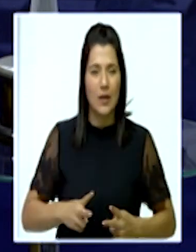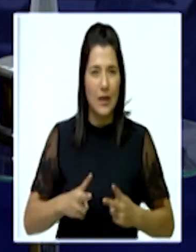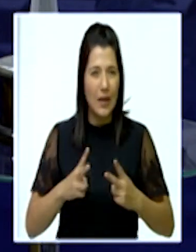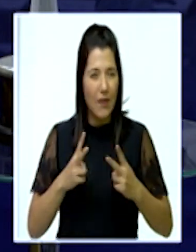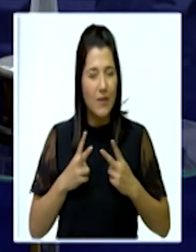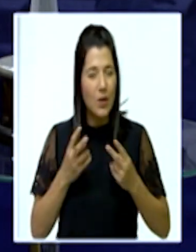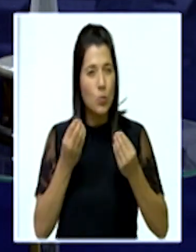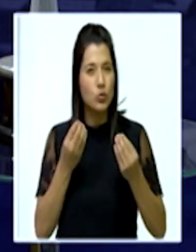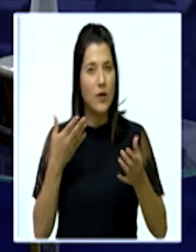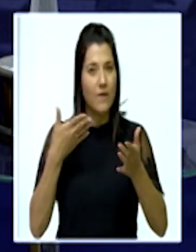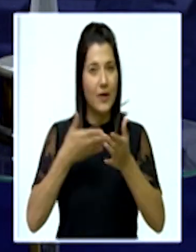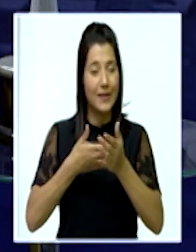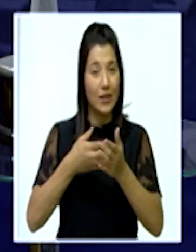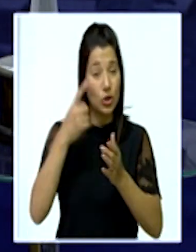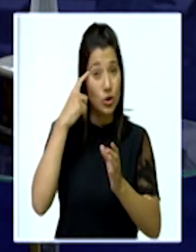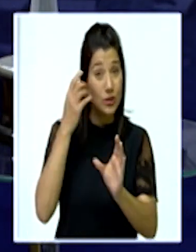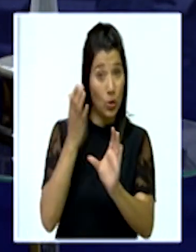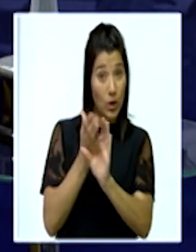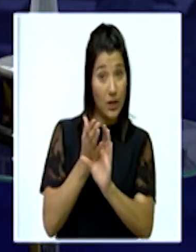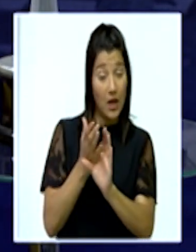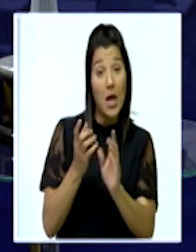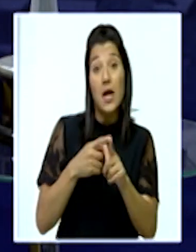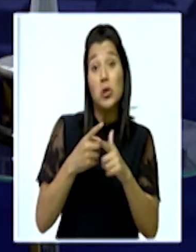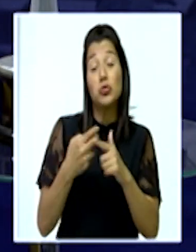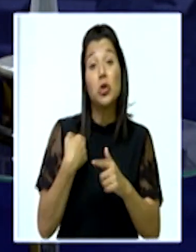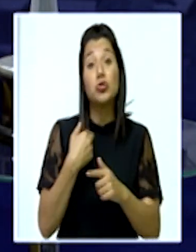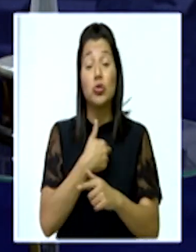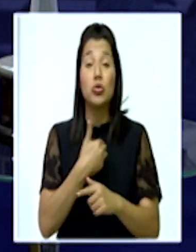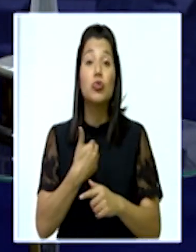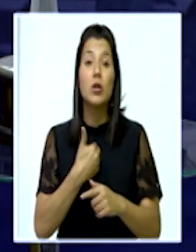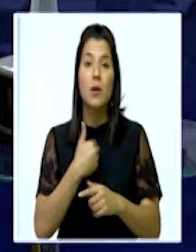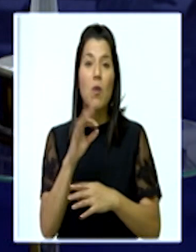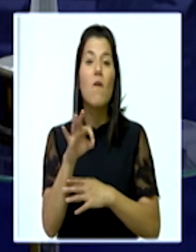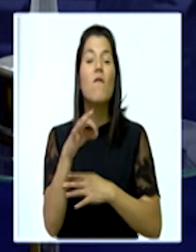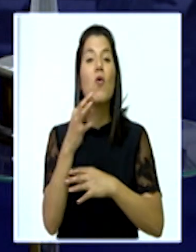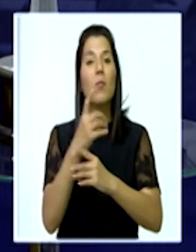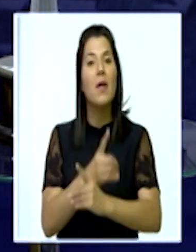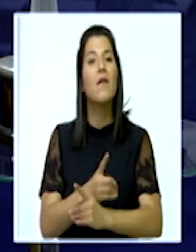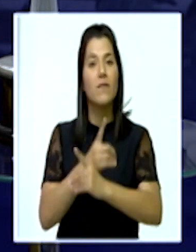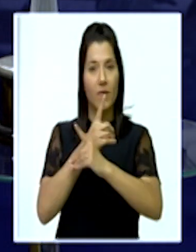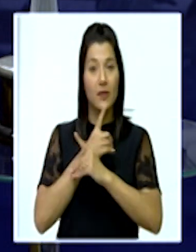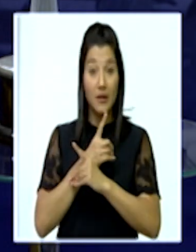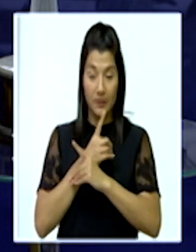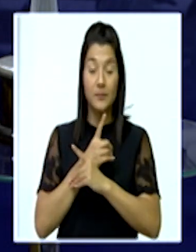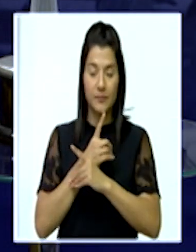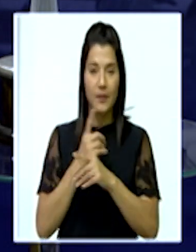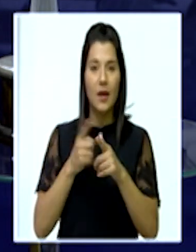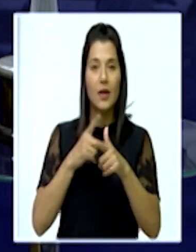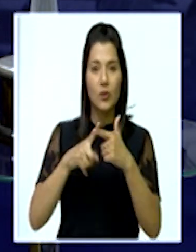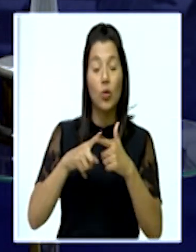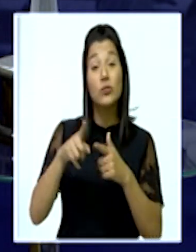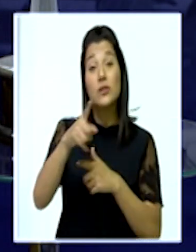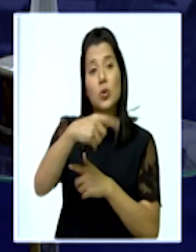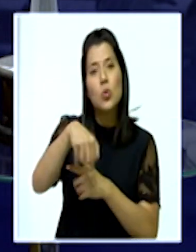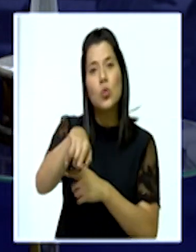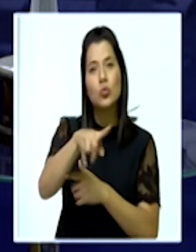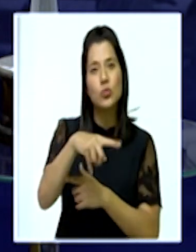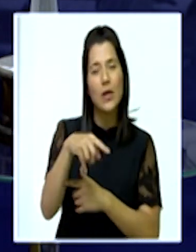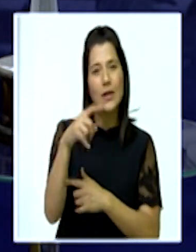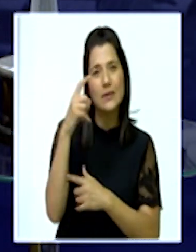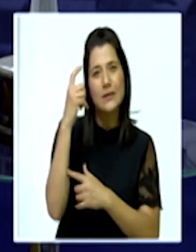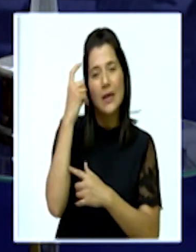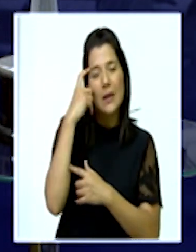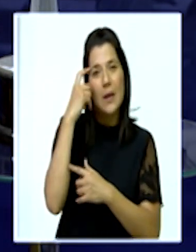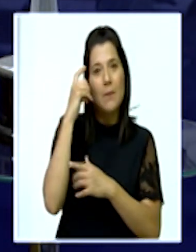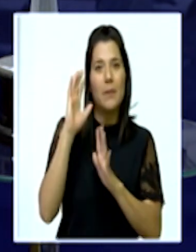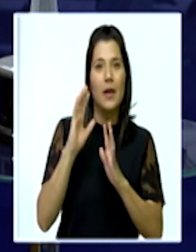psicológico, mecanismos de defensa y mecanismos de adaptación en la vida, usted imagínese que había un circuito así eléctrico de lo más